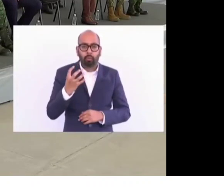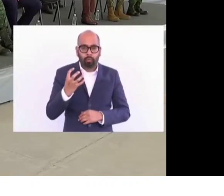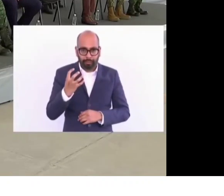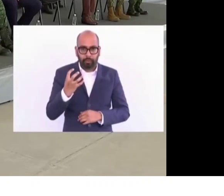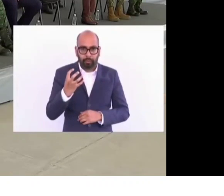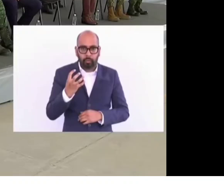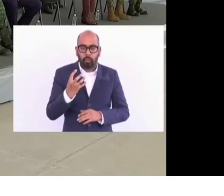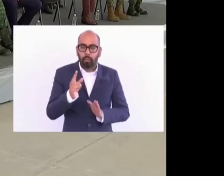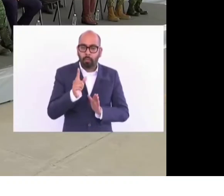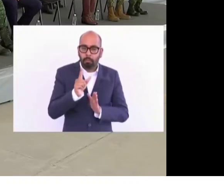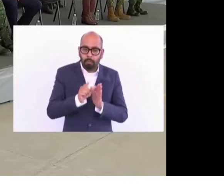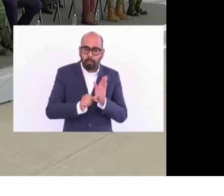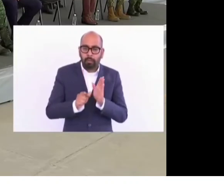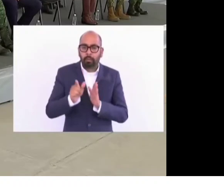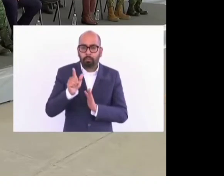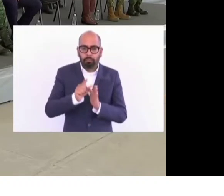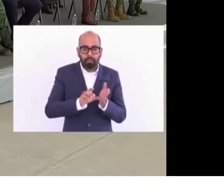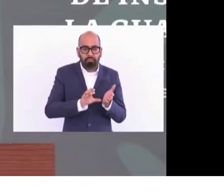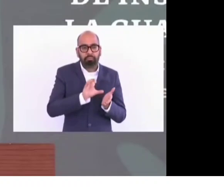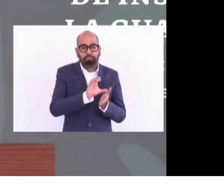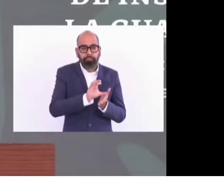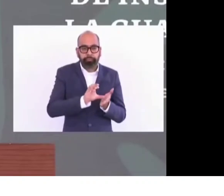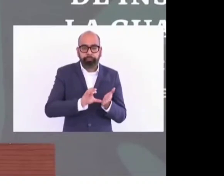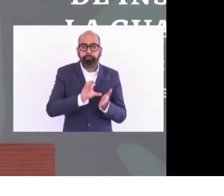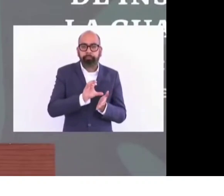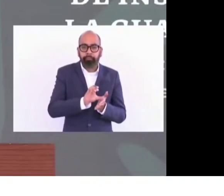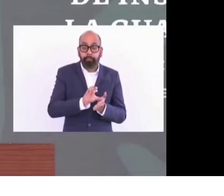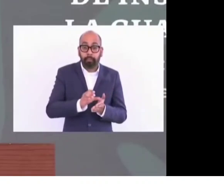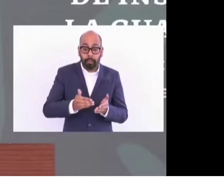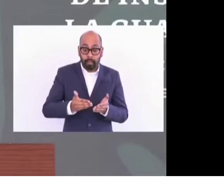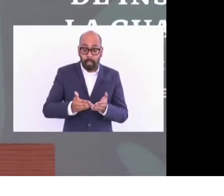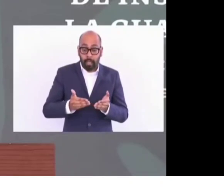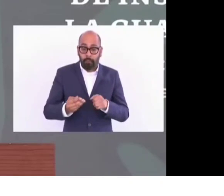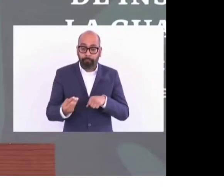pesos mensuales, pero va a aumentar ahora.